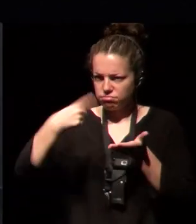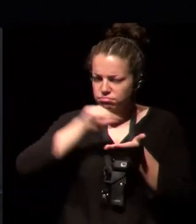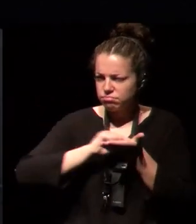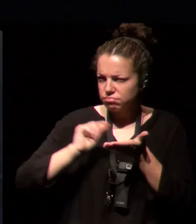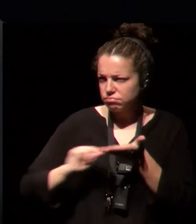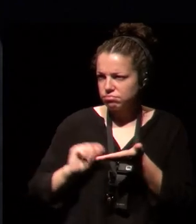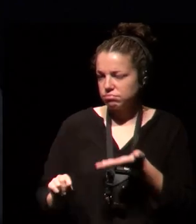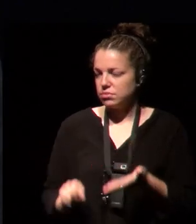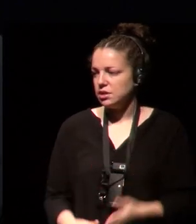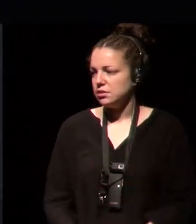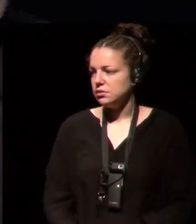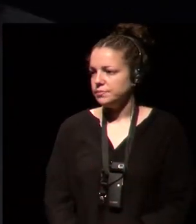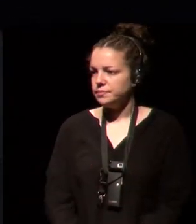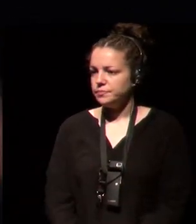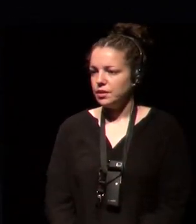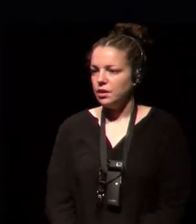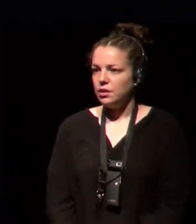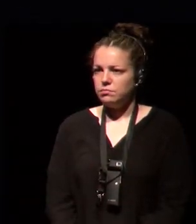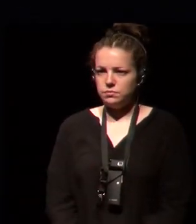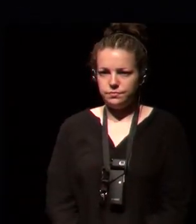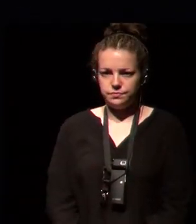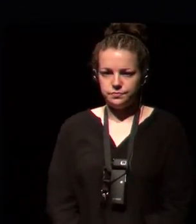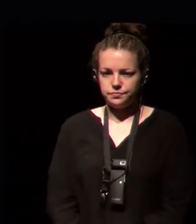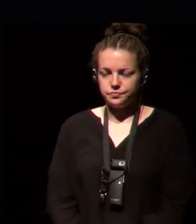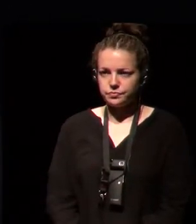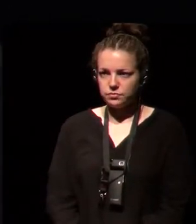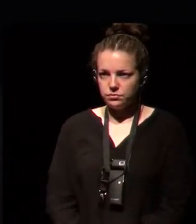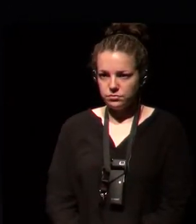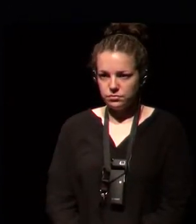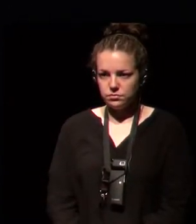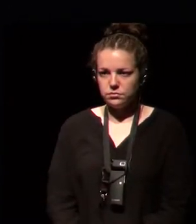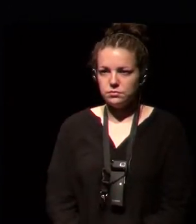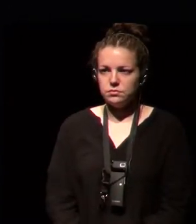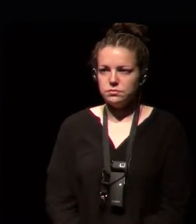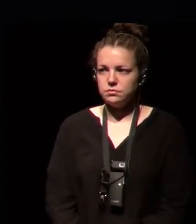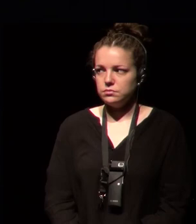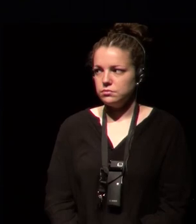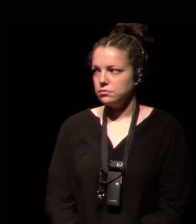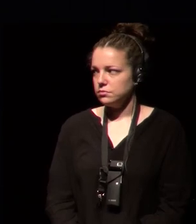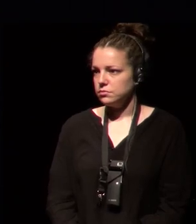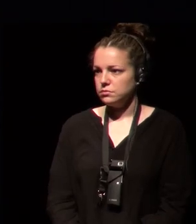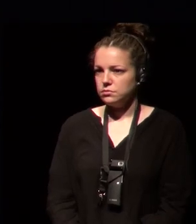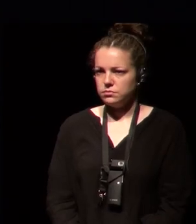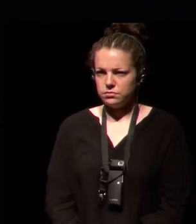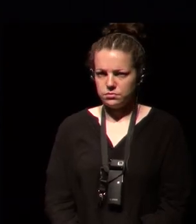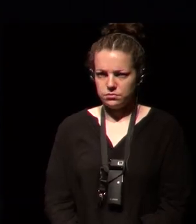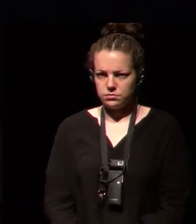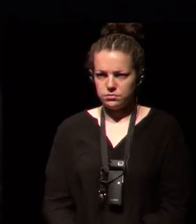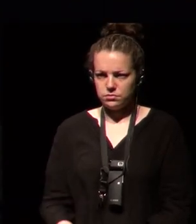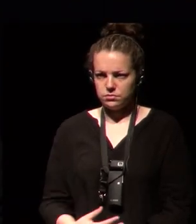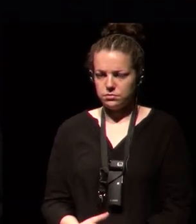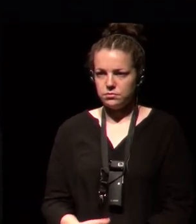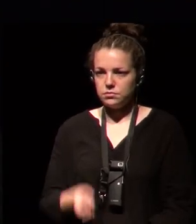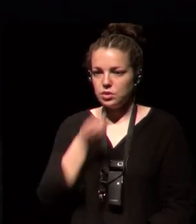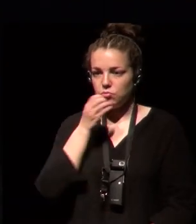Yeah. How's it going? I've got a walking mic, so I'll come and make sure you're doing your work. Bueno, tengo un micrófono. Have we got some